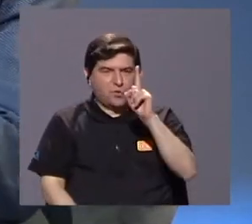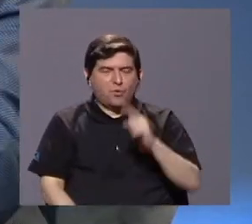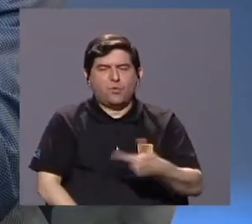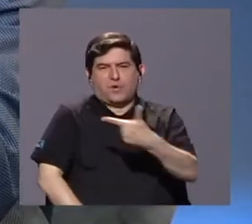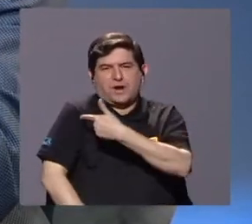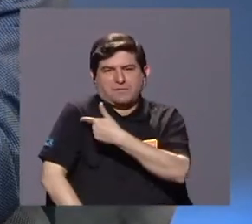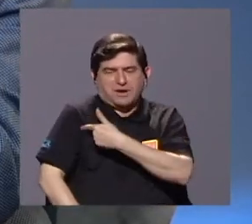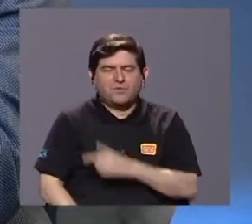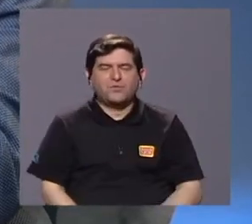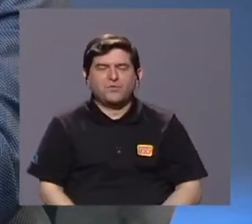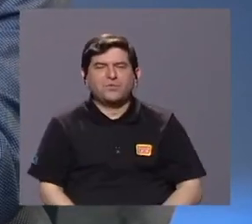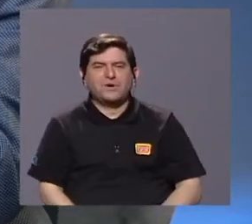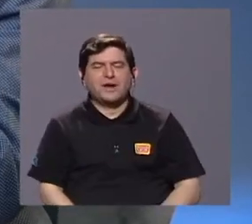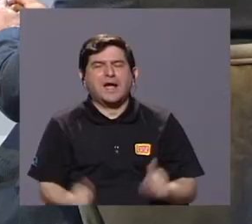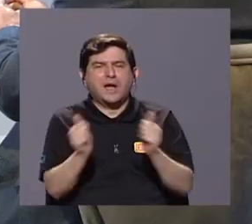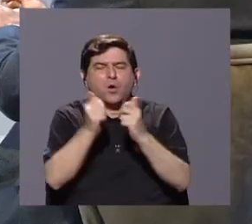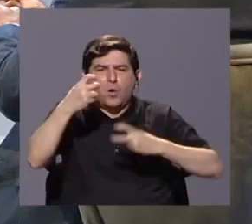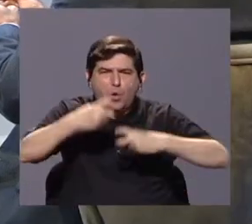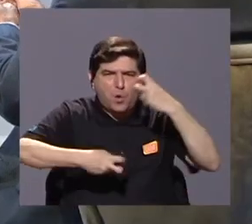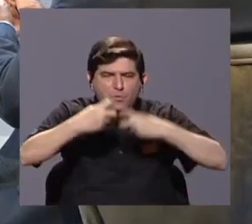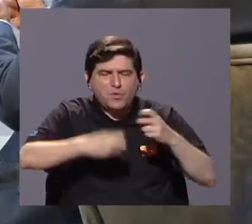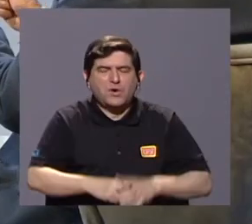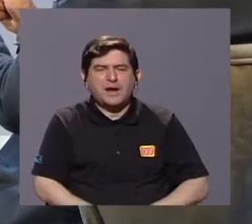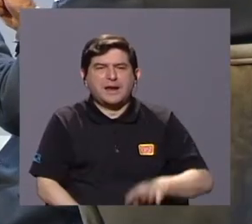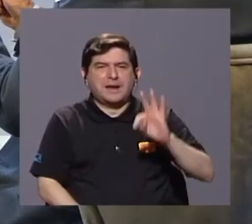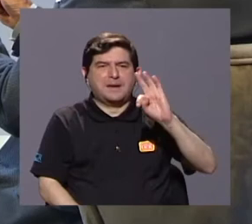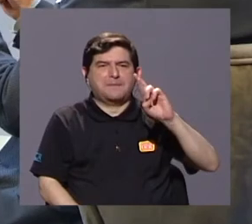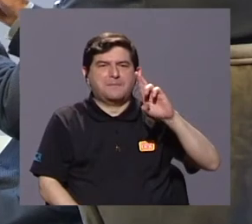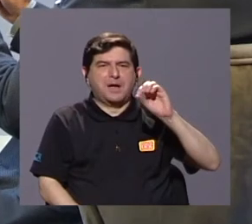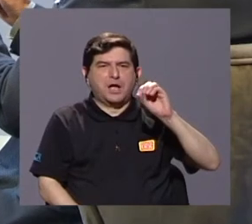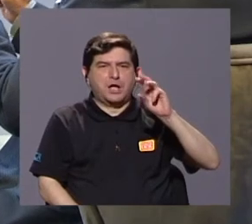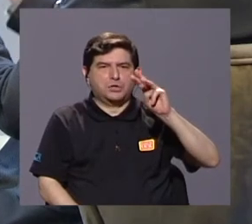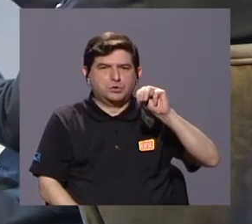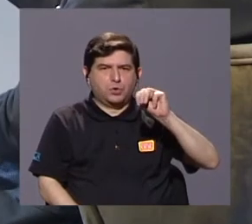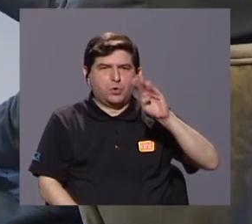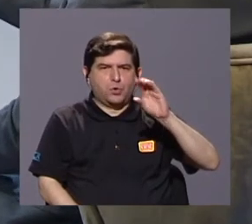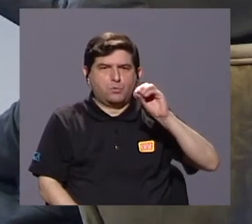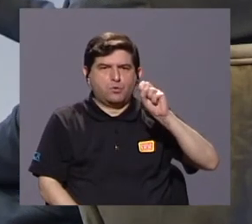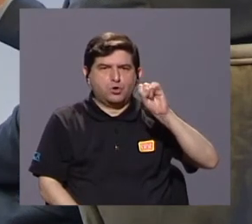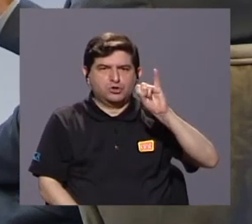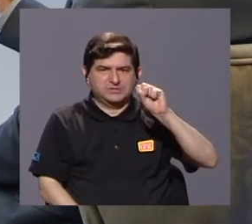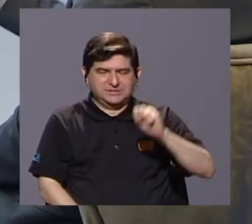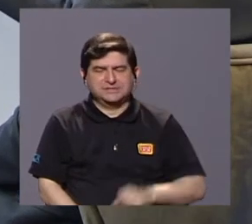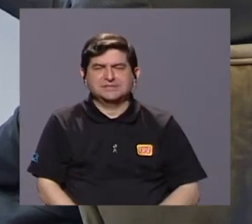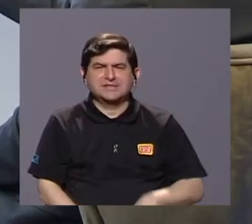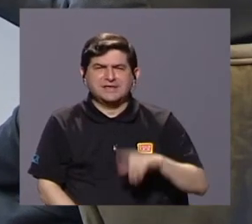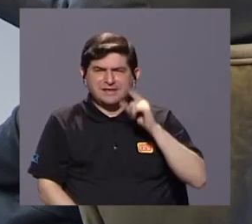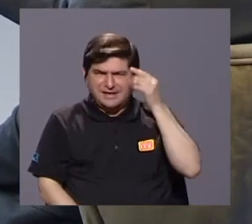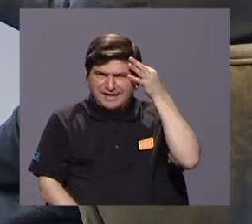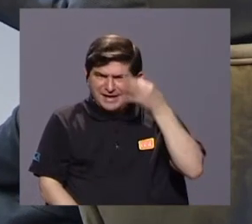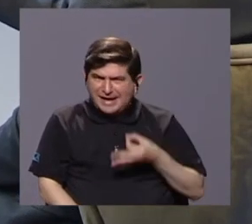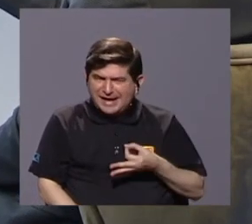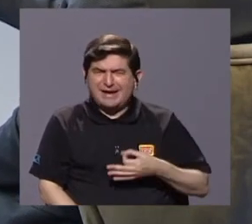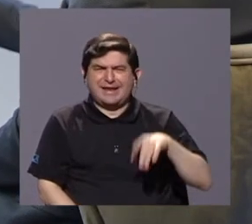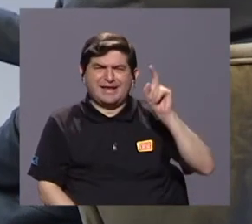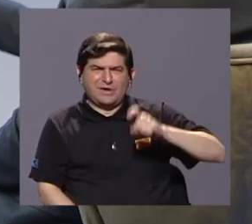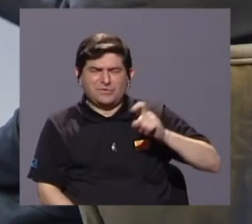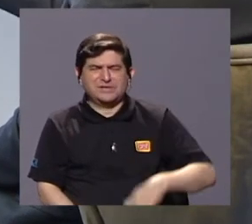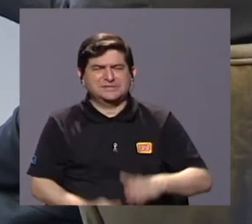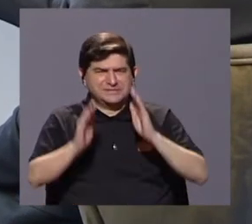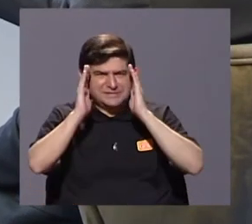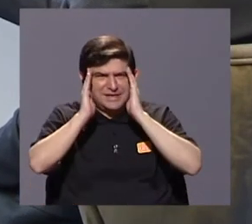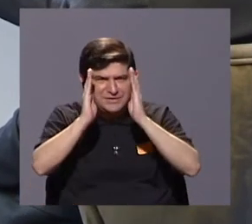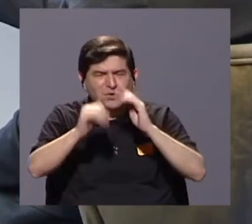con problemas de trombosis. Yo creo que es un tema que deberíamos dedicarle algunos